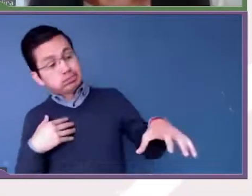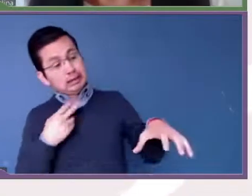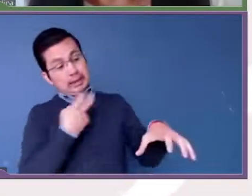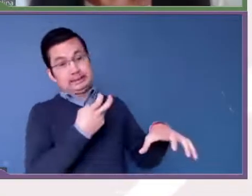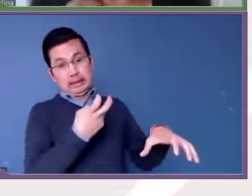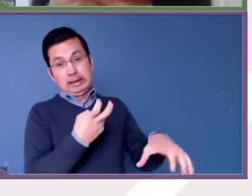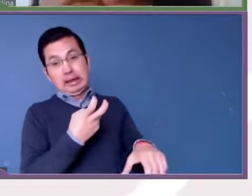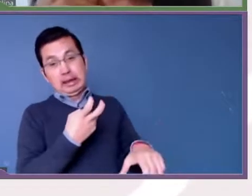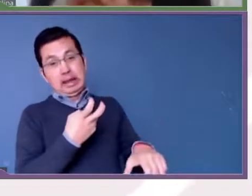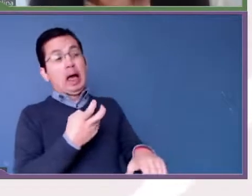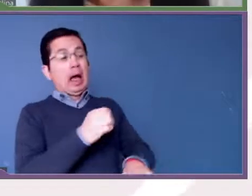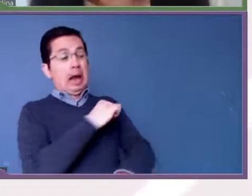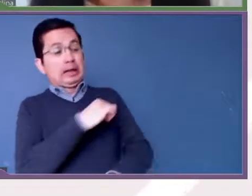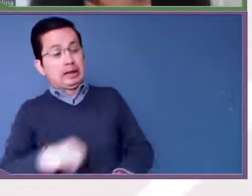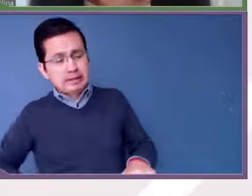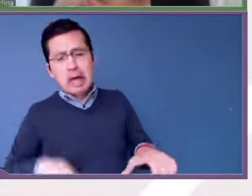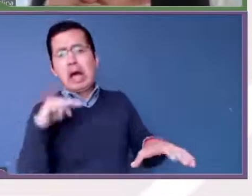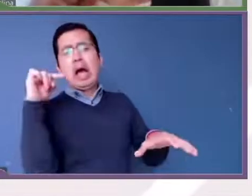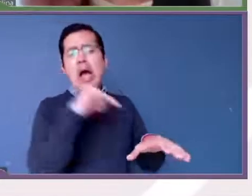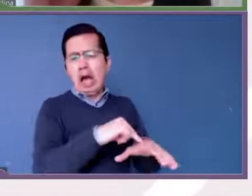también haber